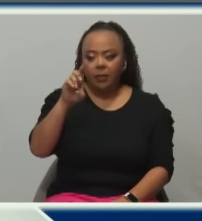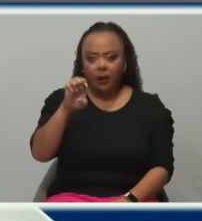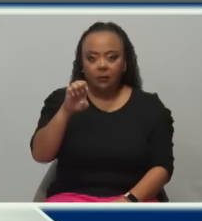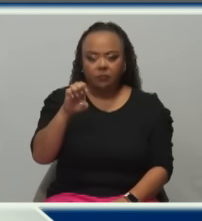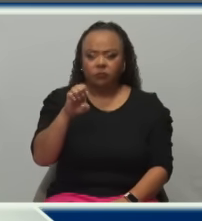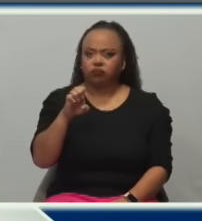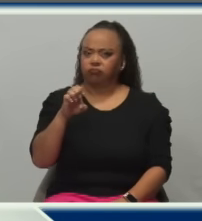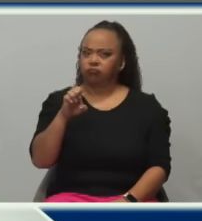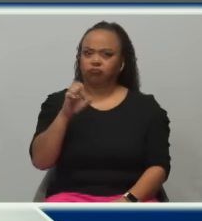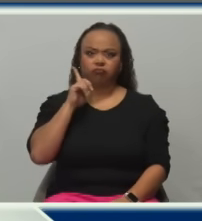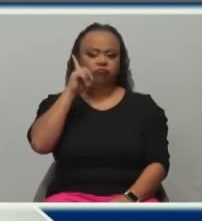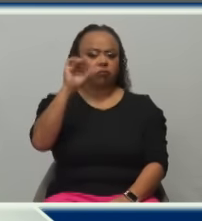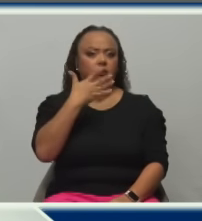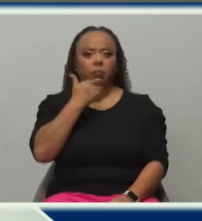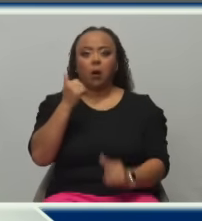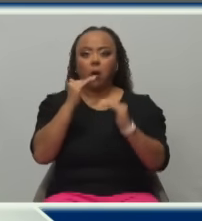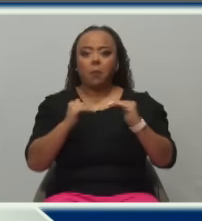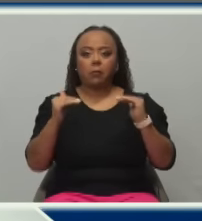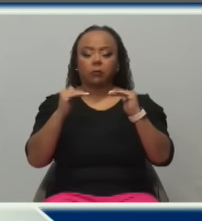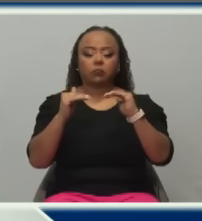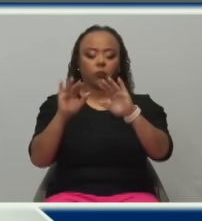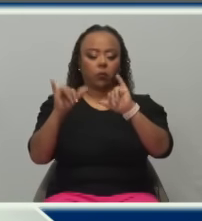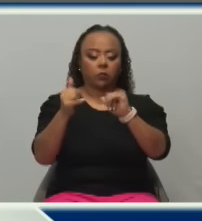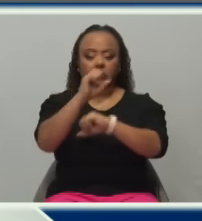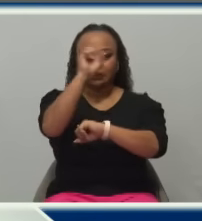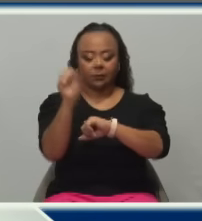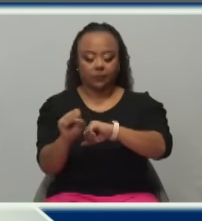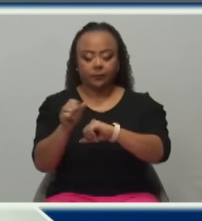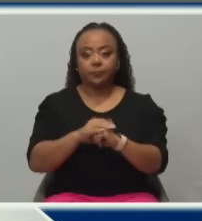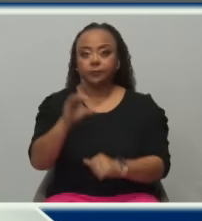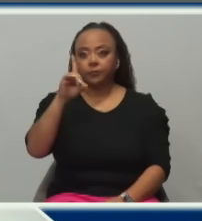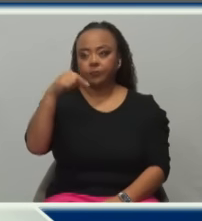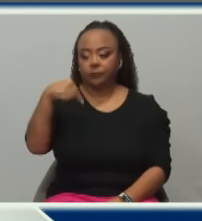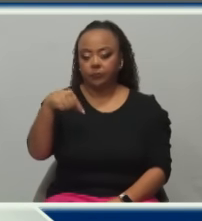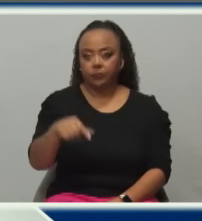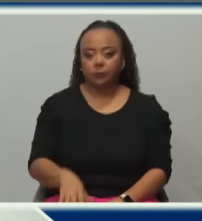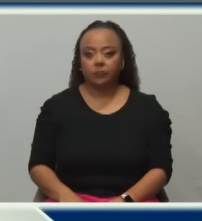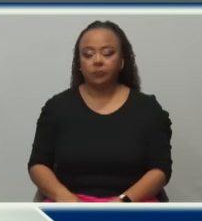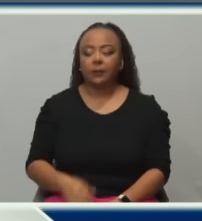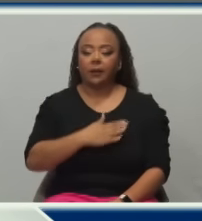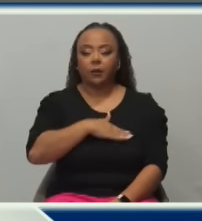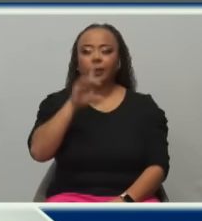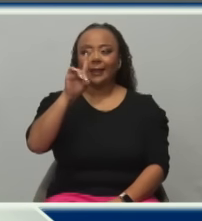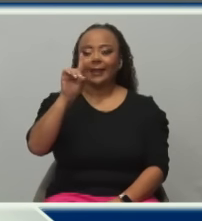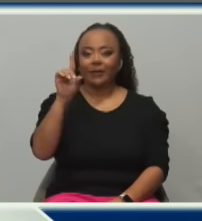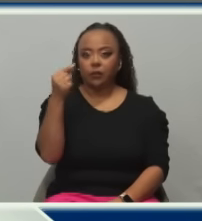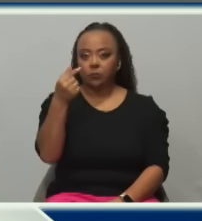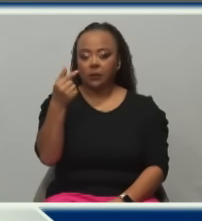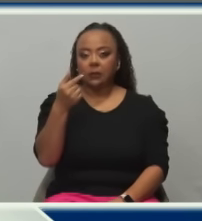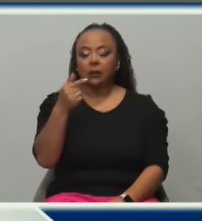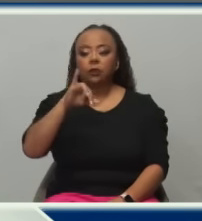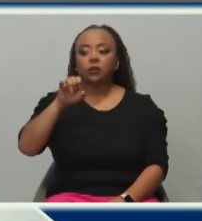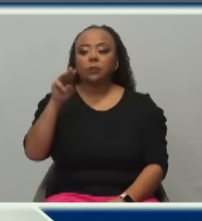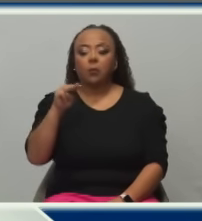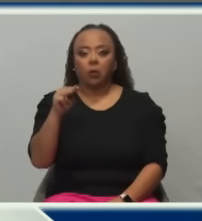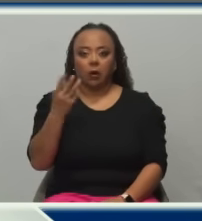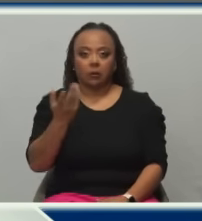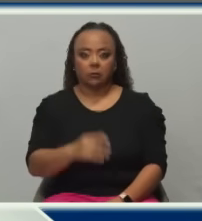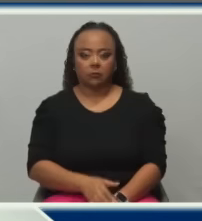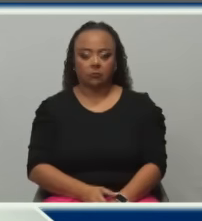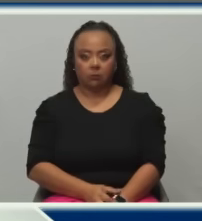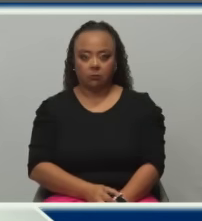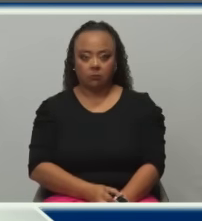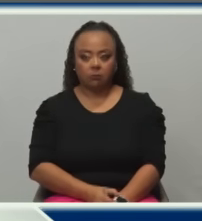lejos de su mejor versión en el sapriza lo de David Guzmán que ya lo ya lo mencionábamos Joseph Mora que está fuera por lesión entonces